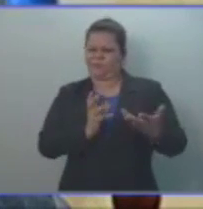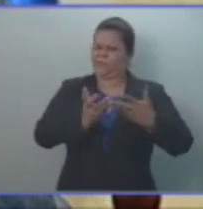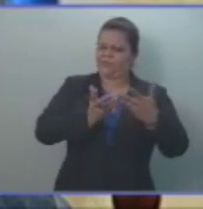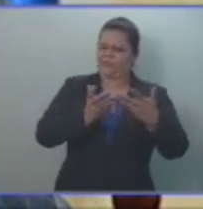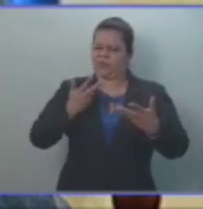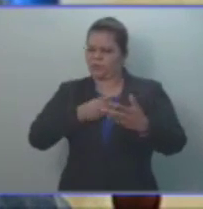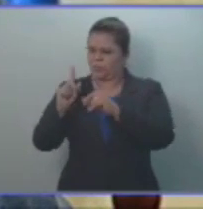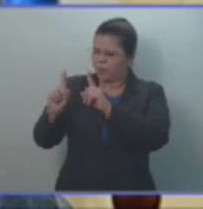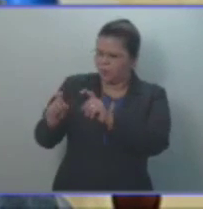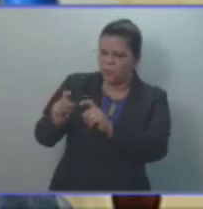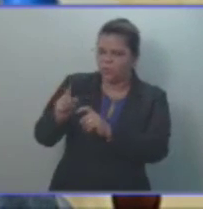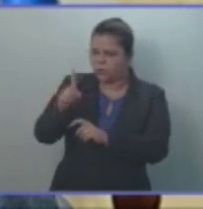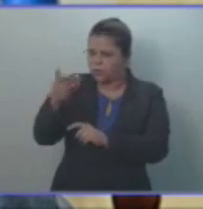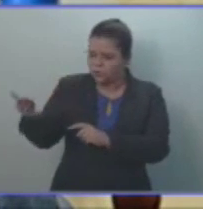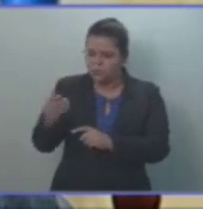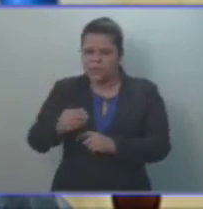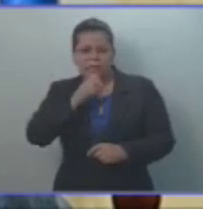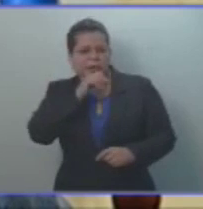que se le hizo.